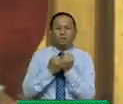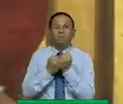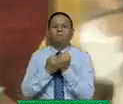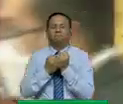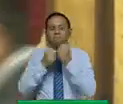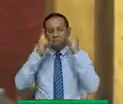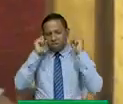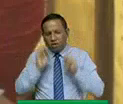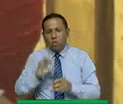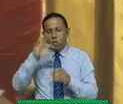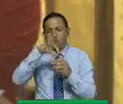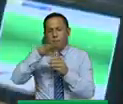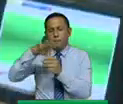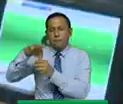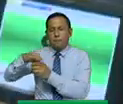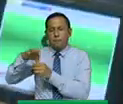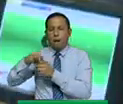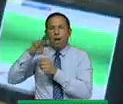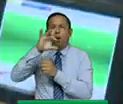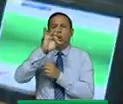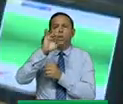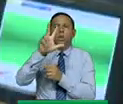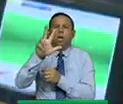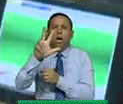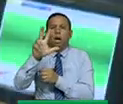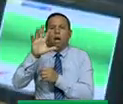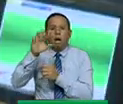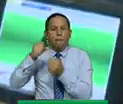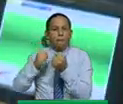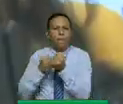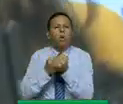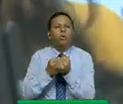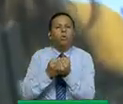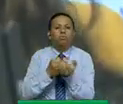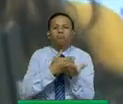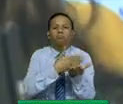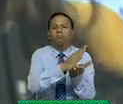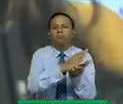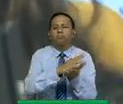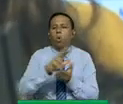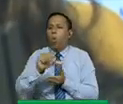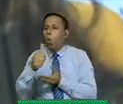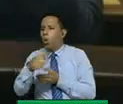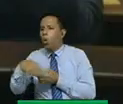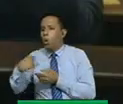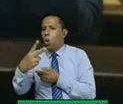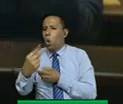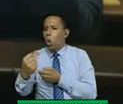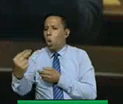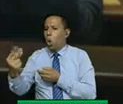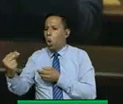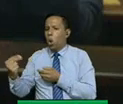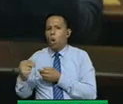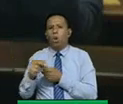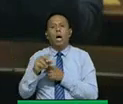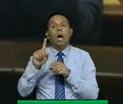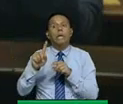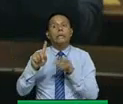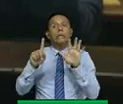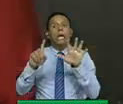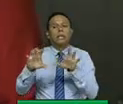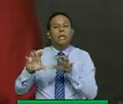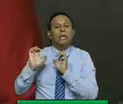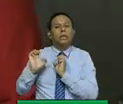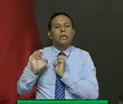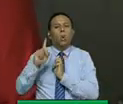de Huamaní con 83 votos a favor, 38 en contra, 6 abstenciones y un blanco. ¿Qué